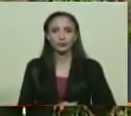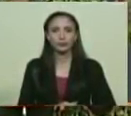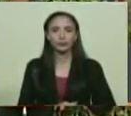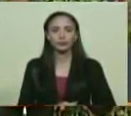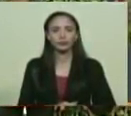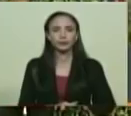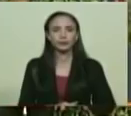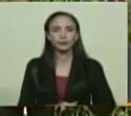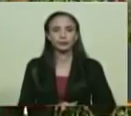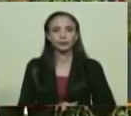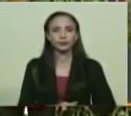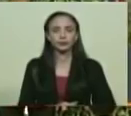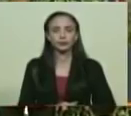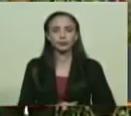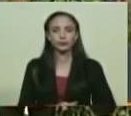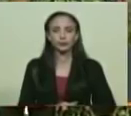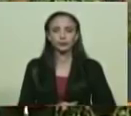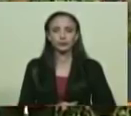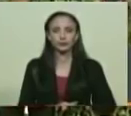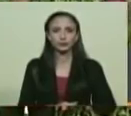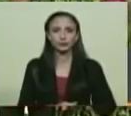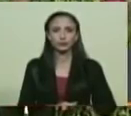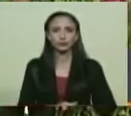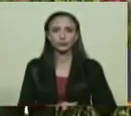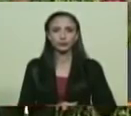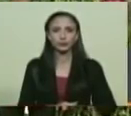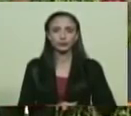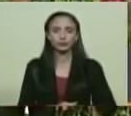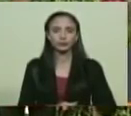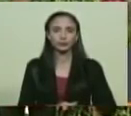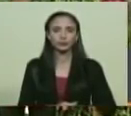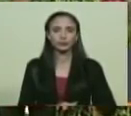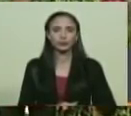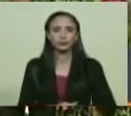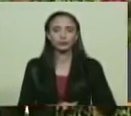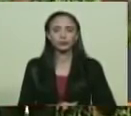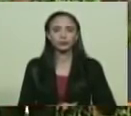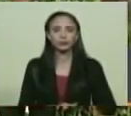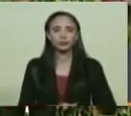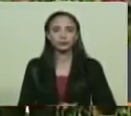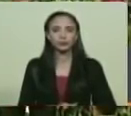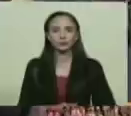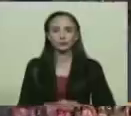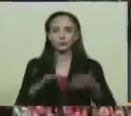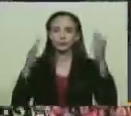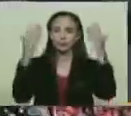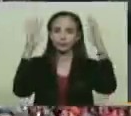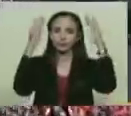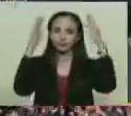Autorizado. A la izquierda. De frente, nada.